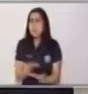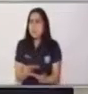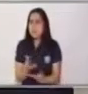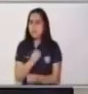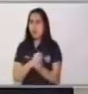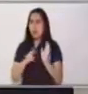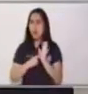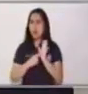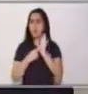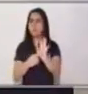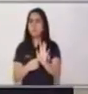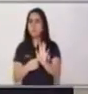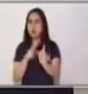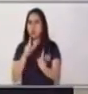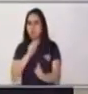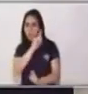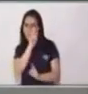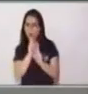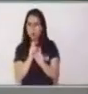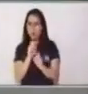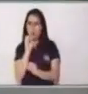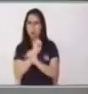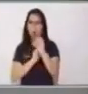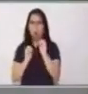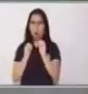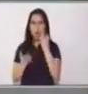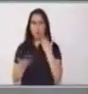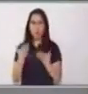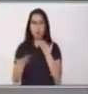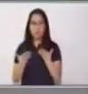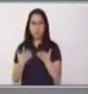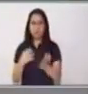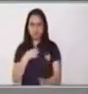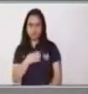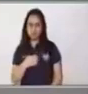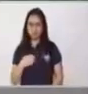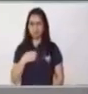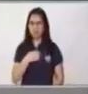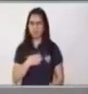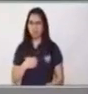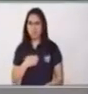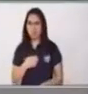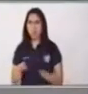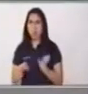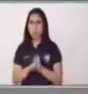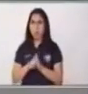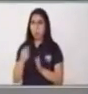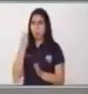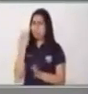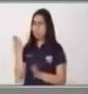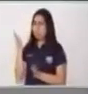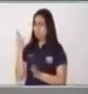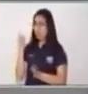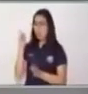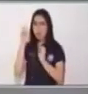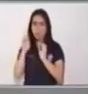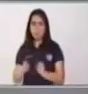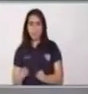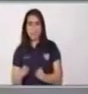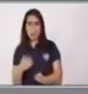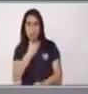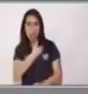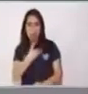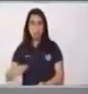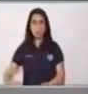enojado. Entonces dice, Andrés Sánchez López es el presidente de la asociación. Si te das